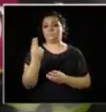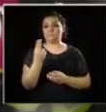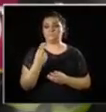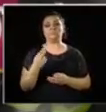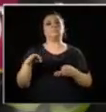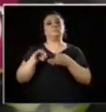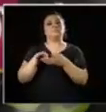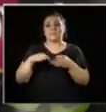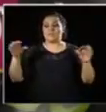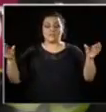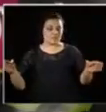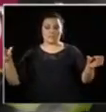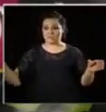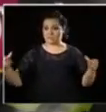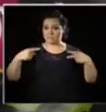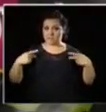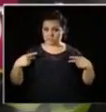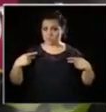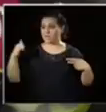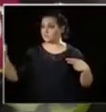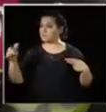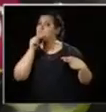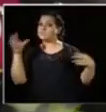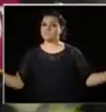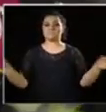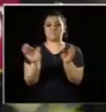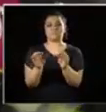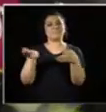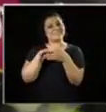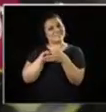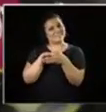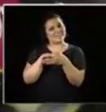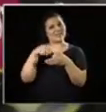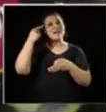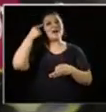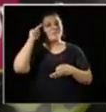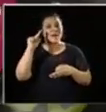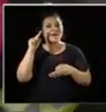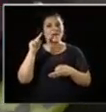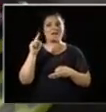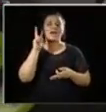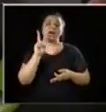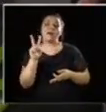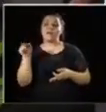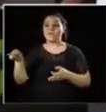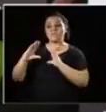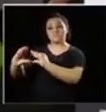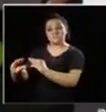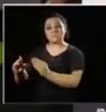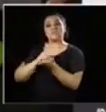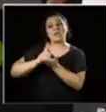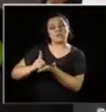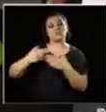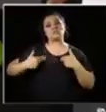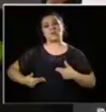a la policía a los ciudadanos y necesitamos promover la denuncia con una perspectiva de derechos humanos y perspectiva de